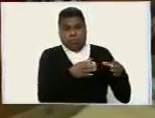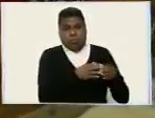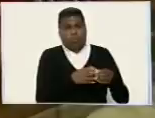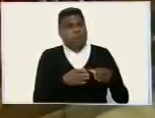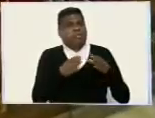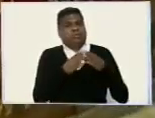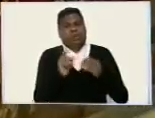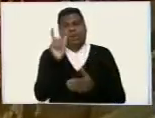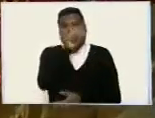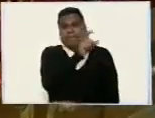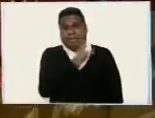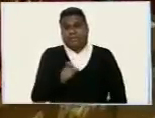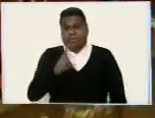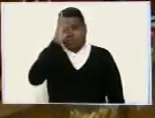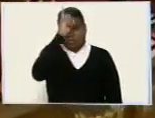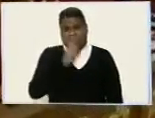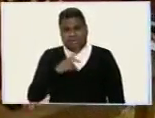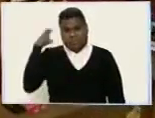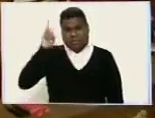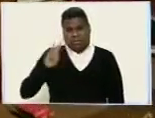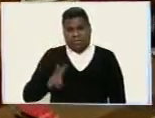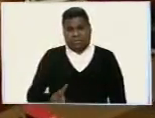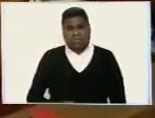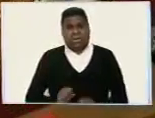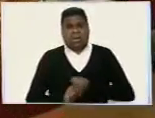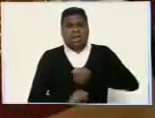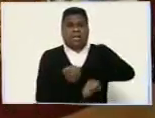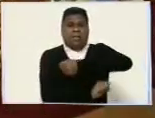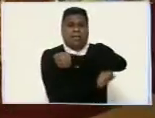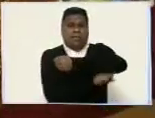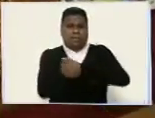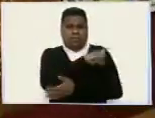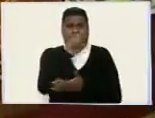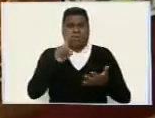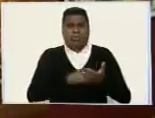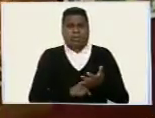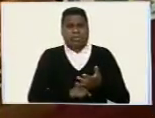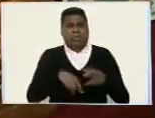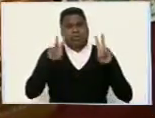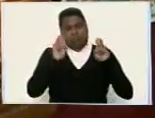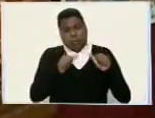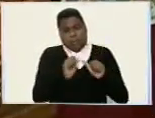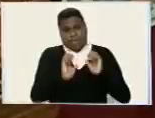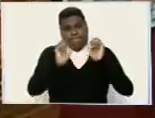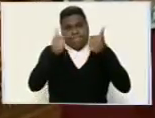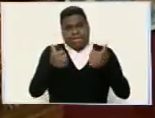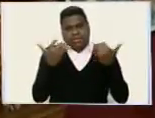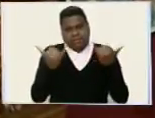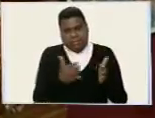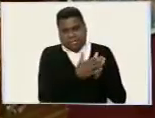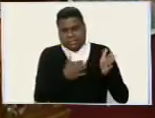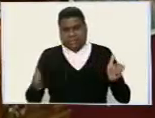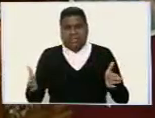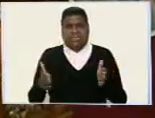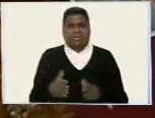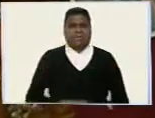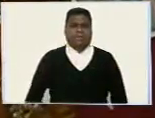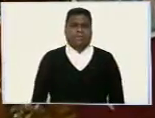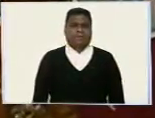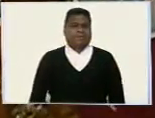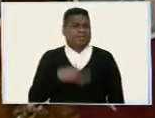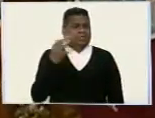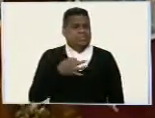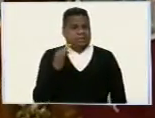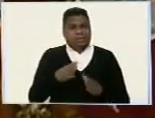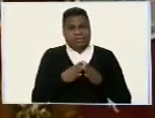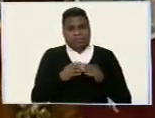todas las personas con discapacidad del país, el apoyo irrestricto para que este nuevo comienzo siga y sea persécula, se corone en